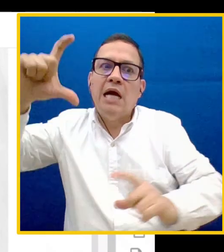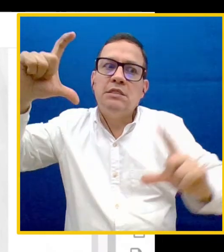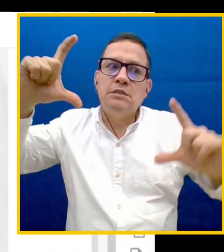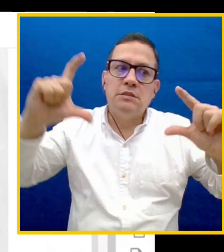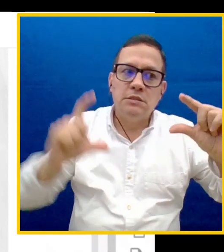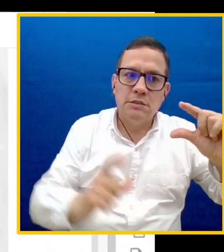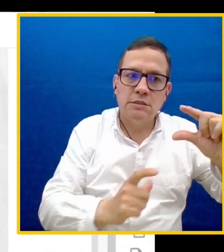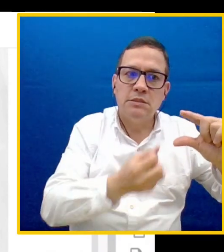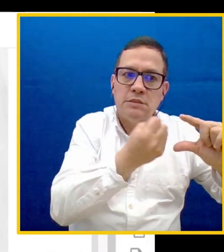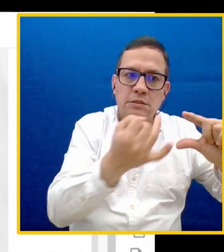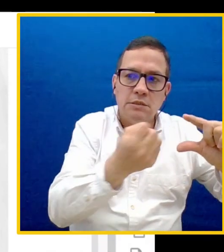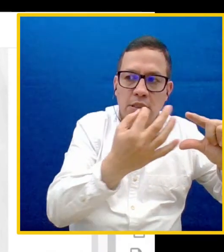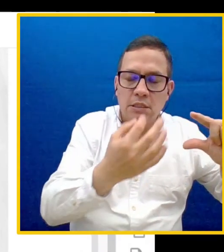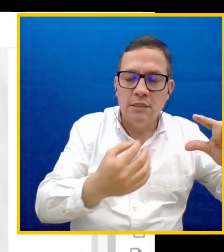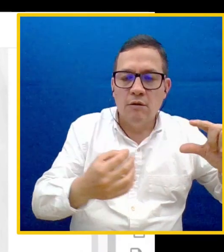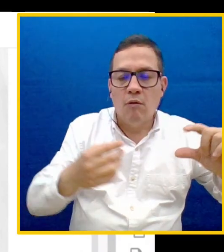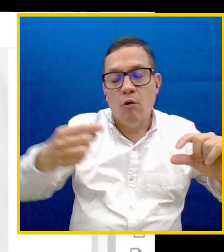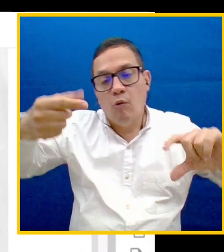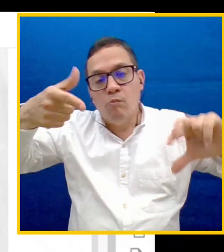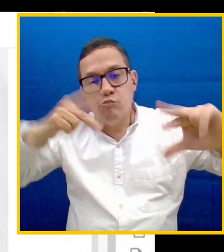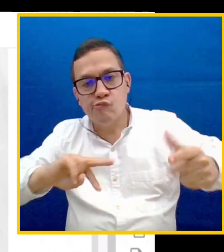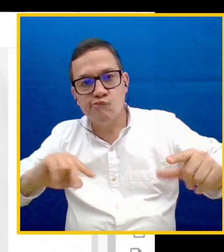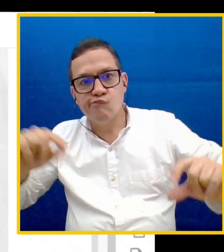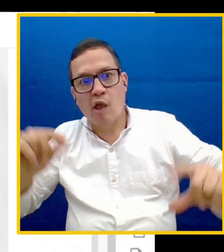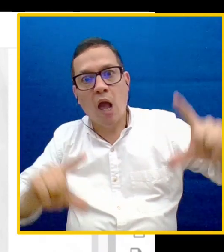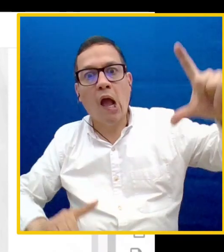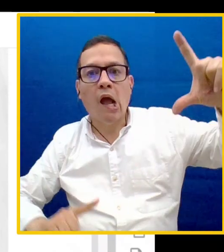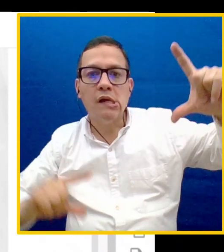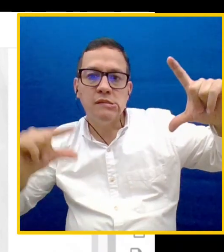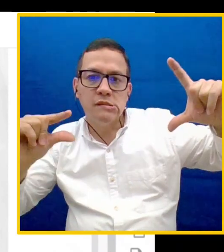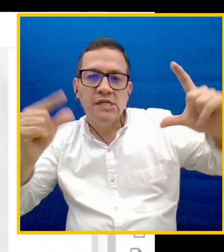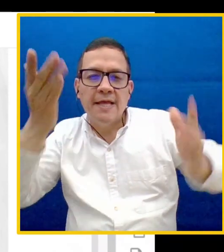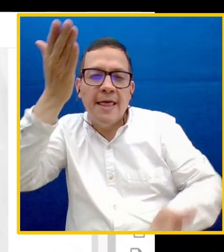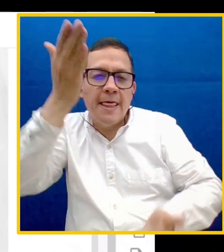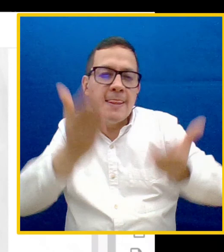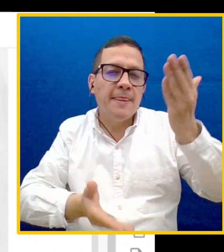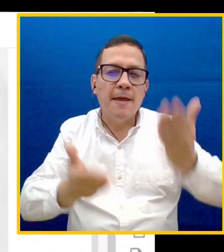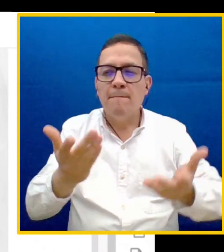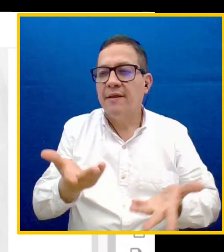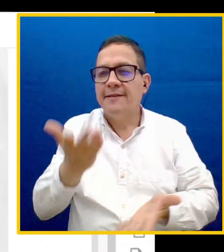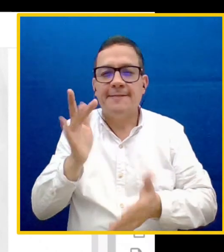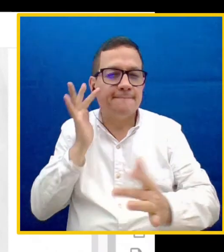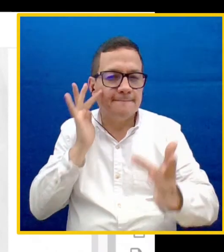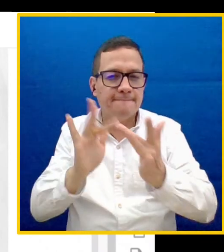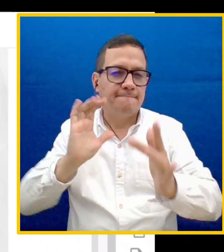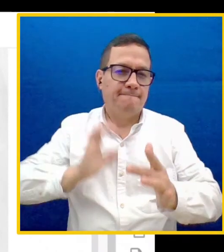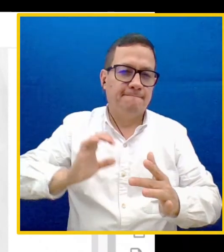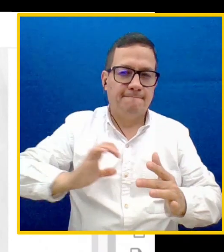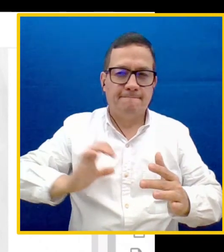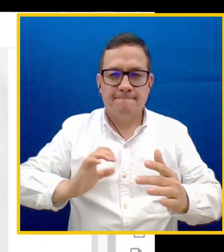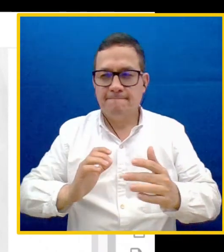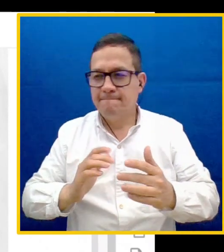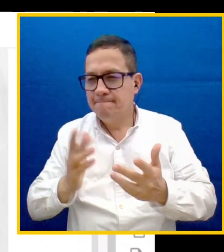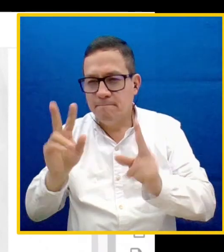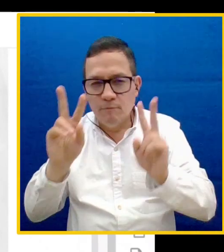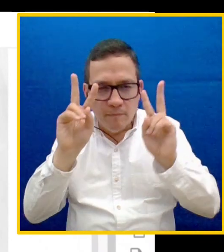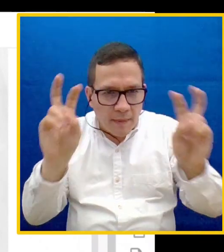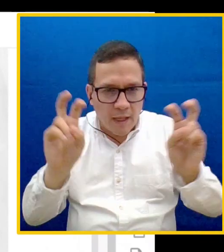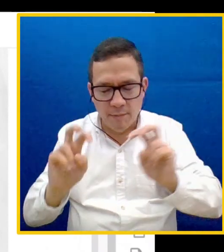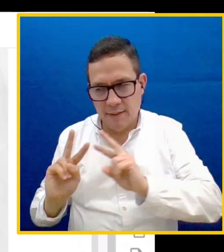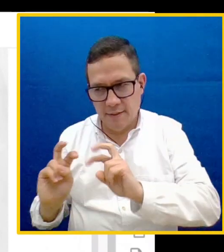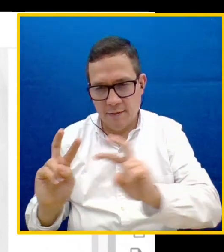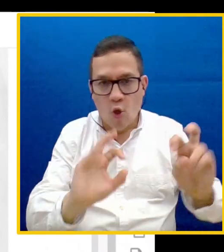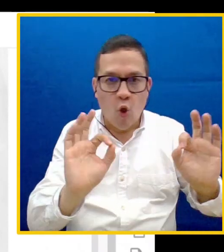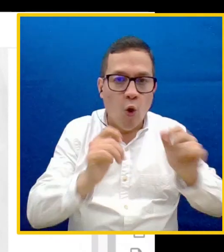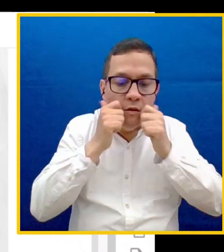características específicas de la disciplina que la aborde o de las preferencias del investigador. Sin embargo, el